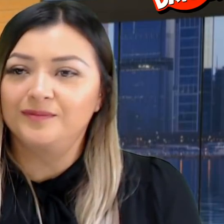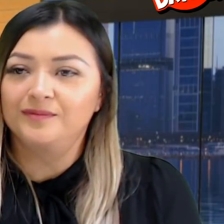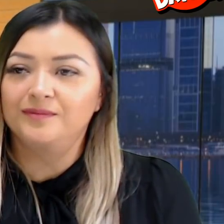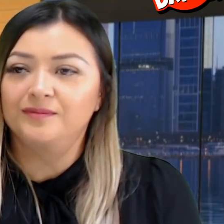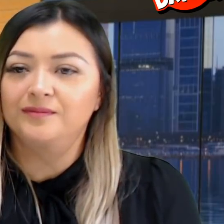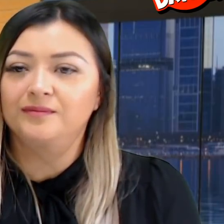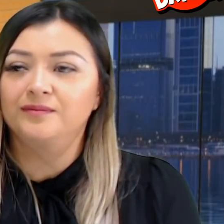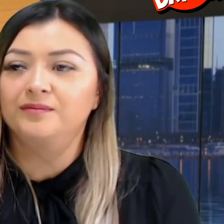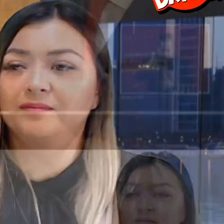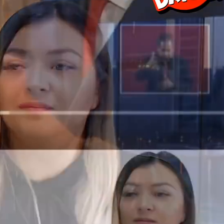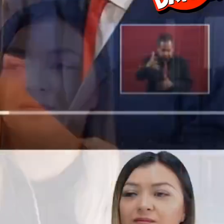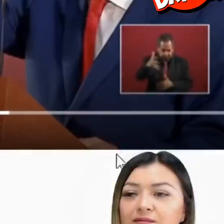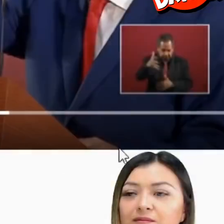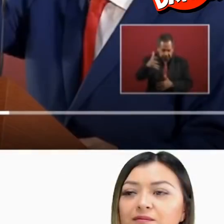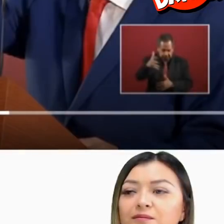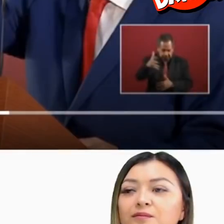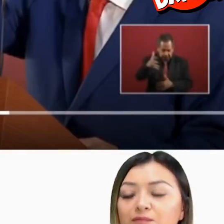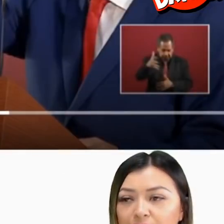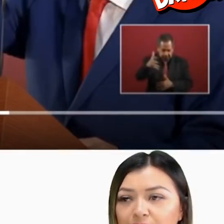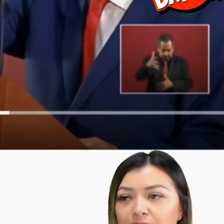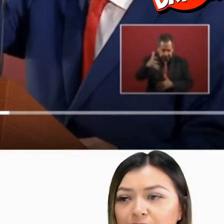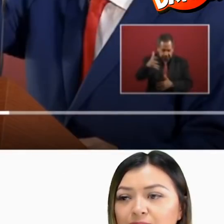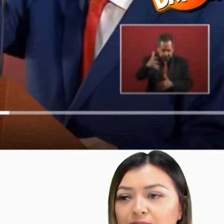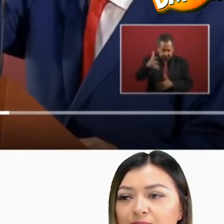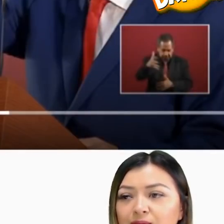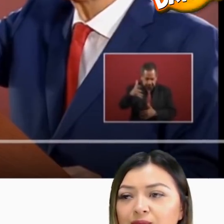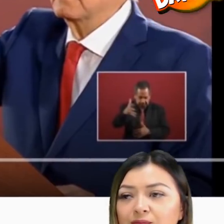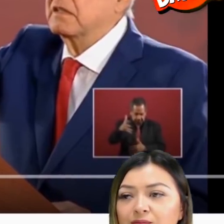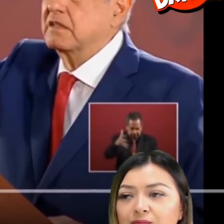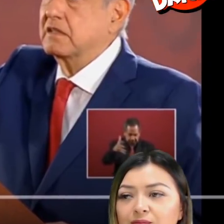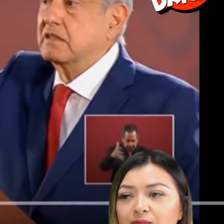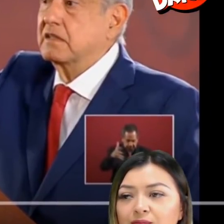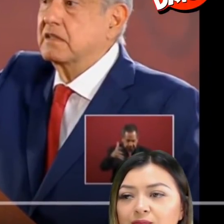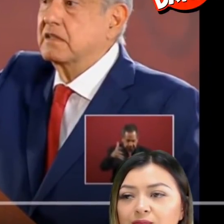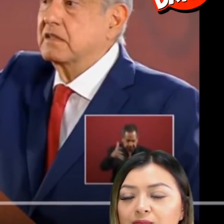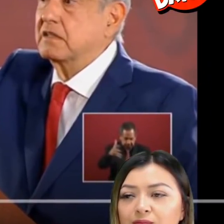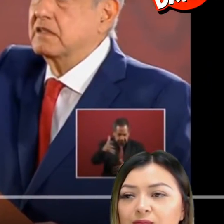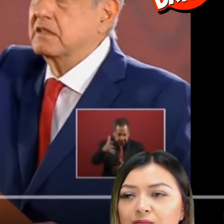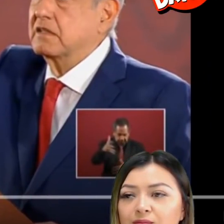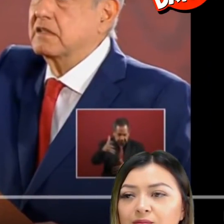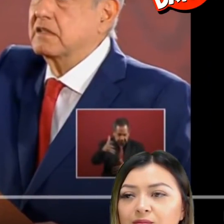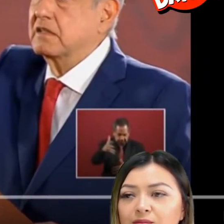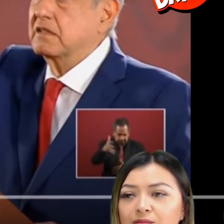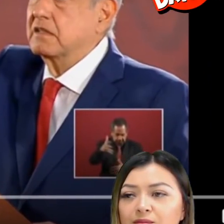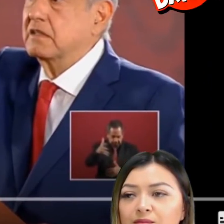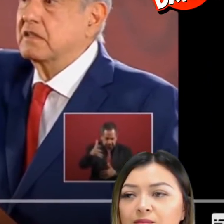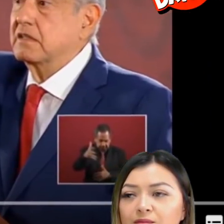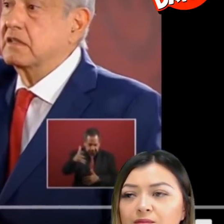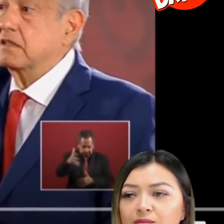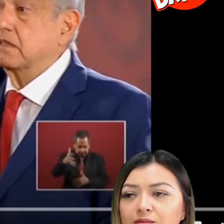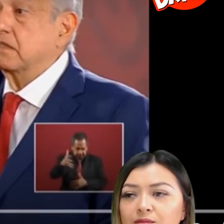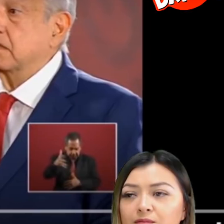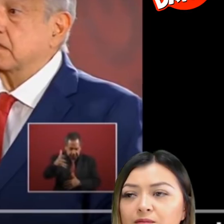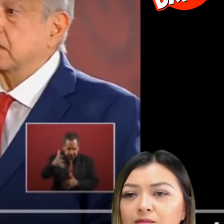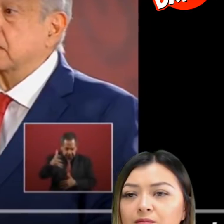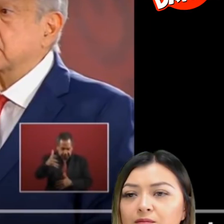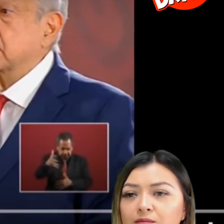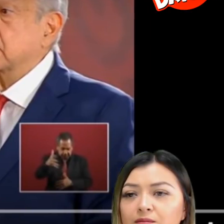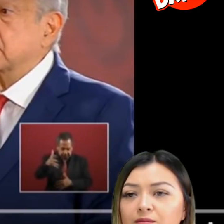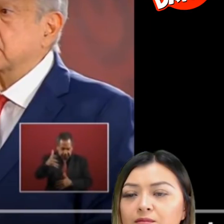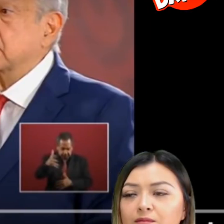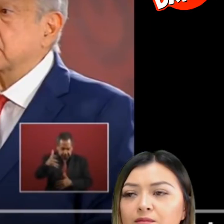quedó ahí callado. El mismo presidente lo ha dicho, miren, vamos a... a recordar esta... esta épica... épica...